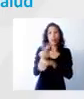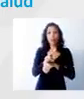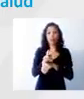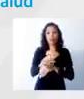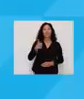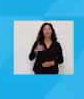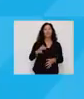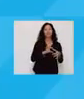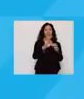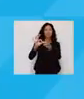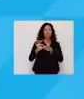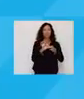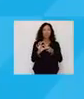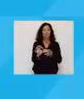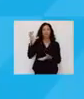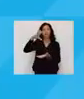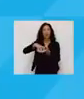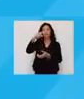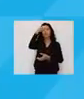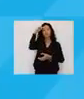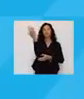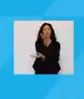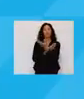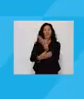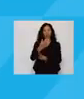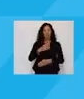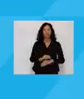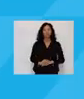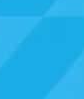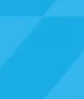salud de todos. Argentina Unida, Agencia Nacional de Discapacidad.